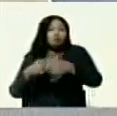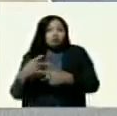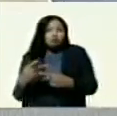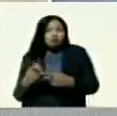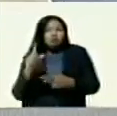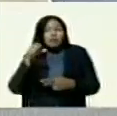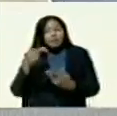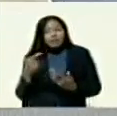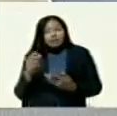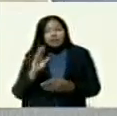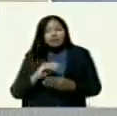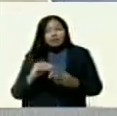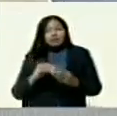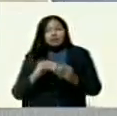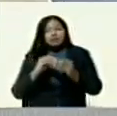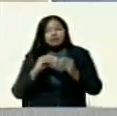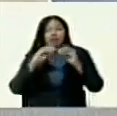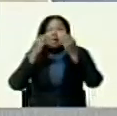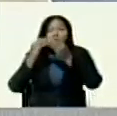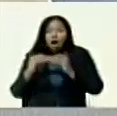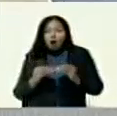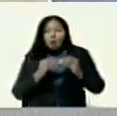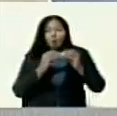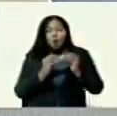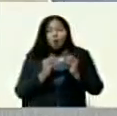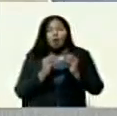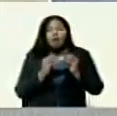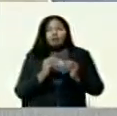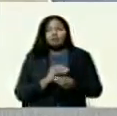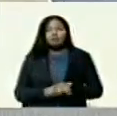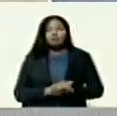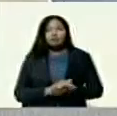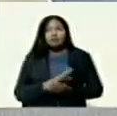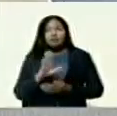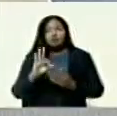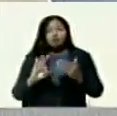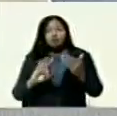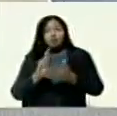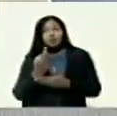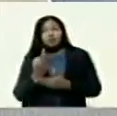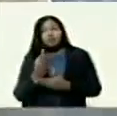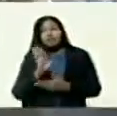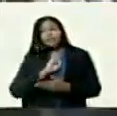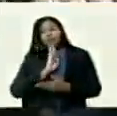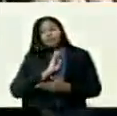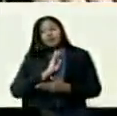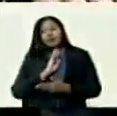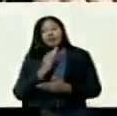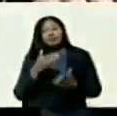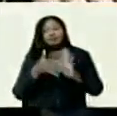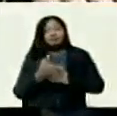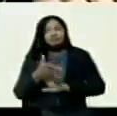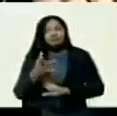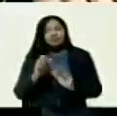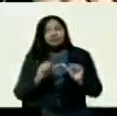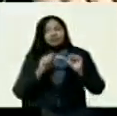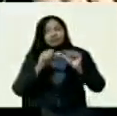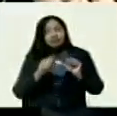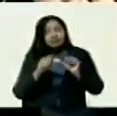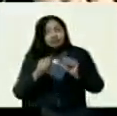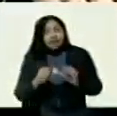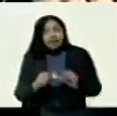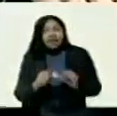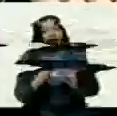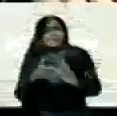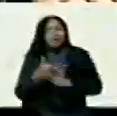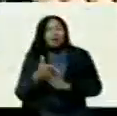inclusive se le hace mantenimiento a la plataforma. En ese momento, lo fundamental de la plataforma de seguridad bancaria era mantener la